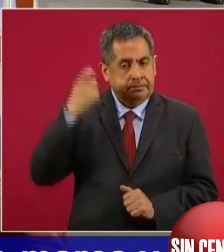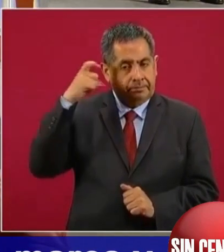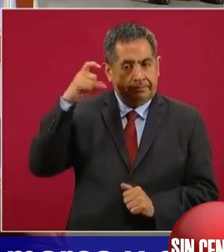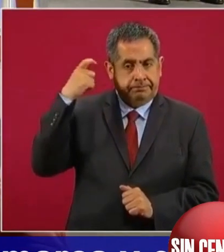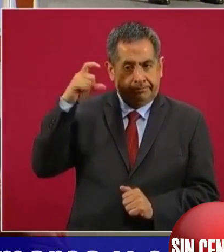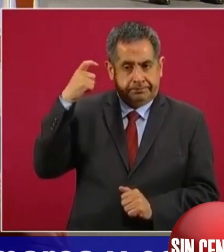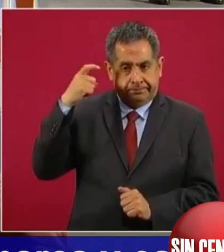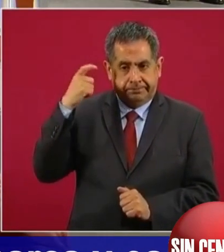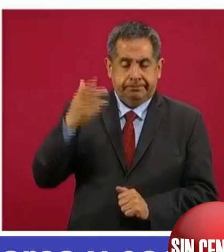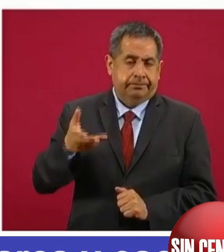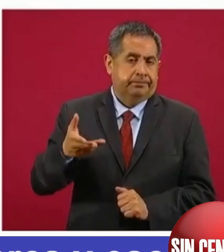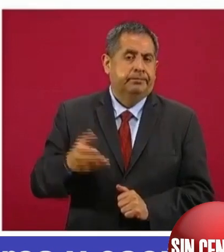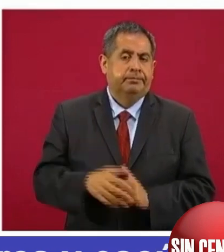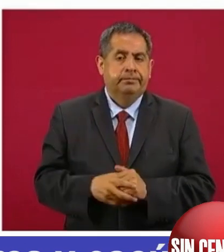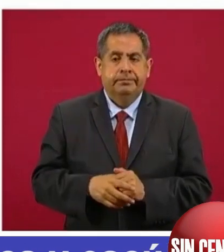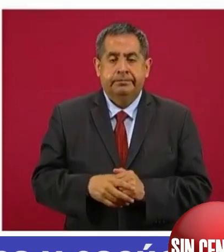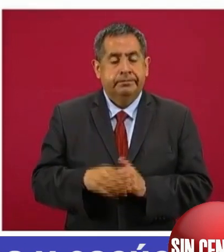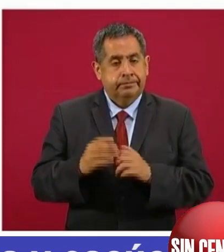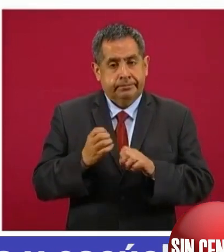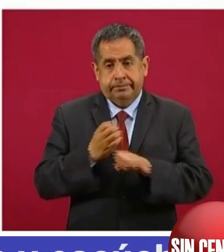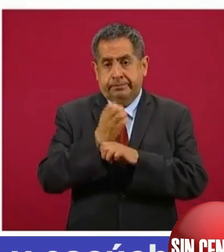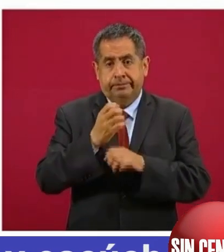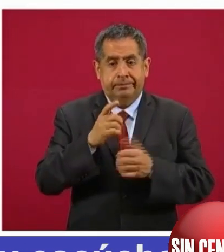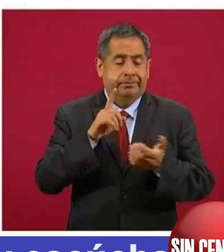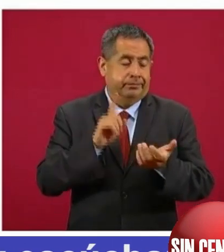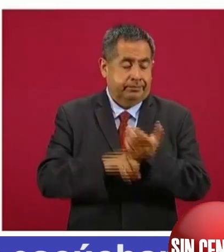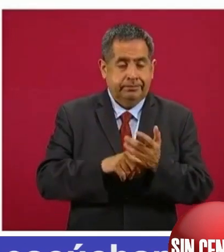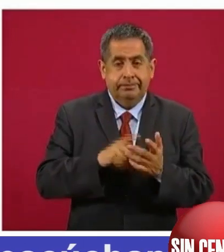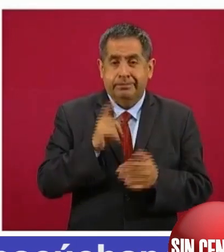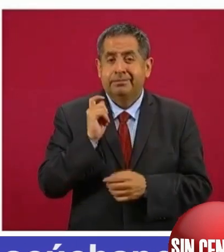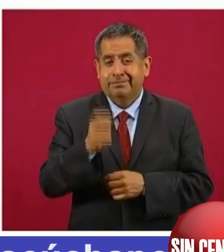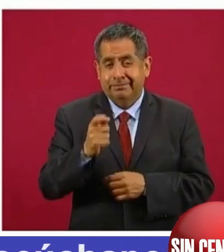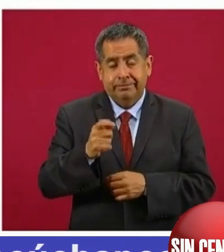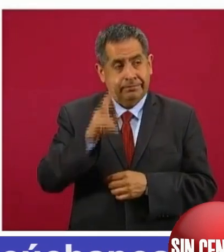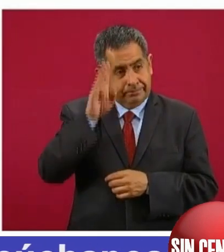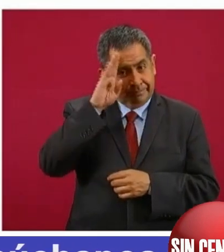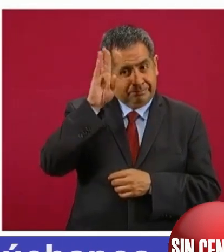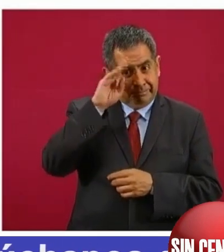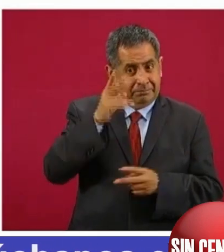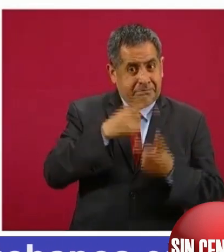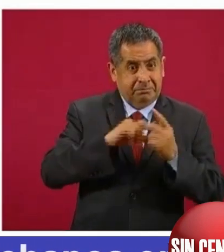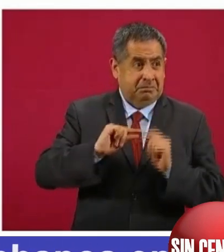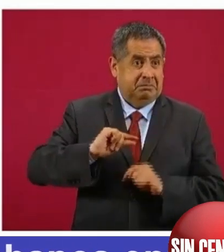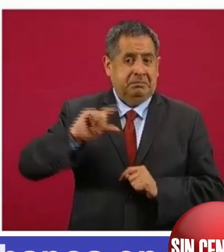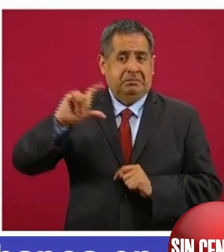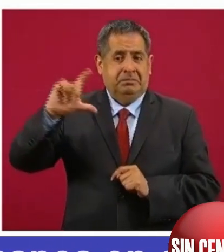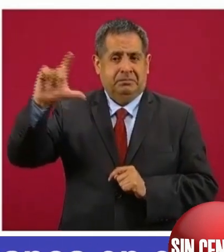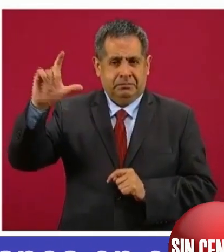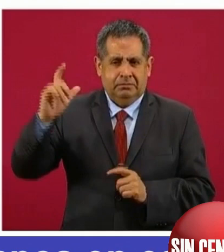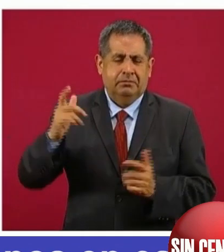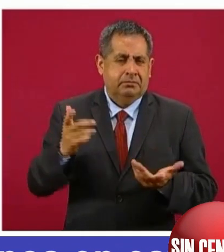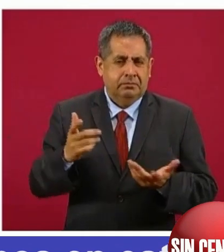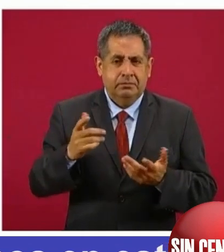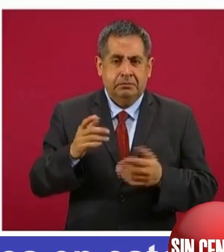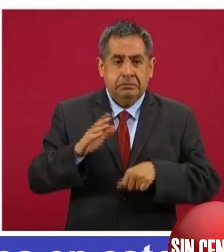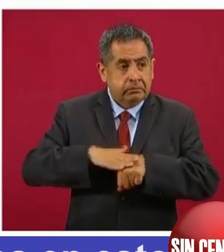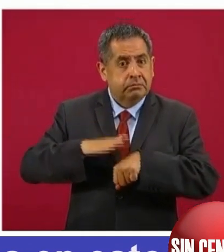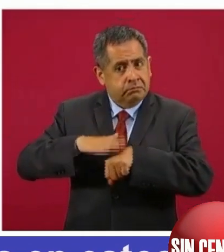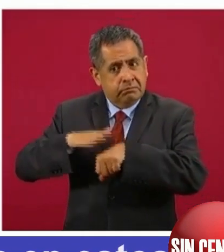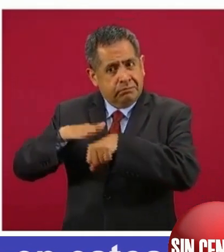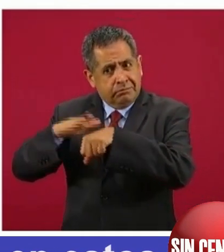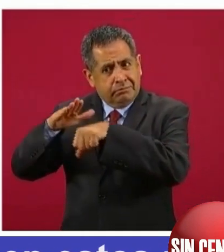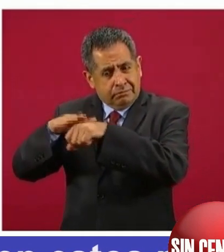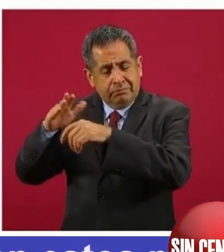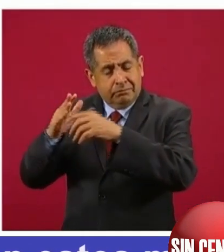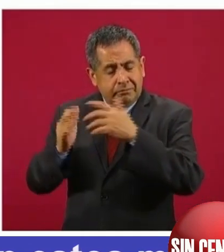Querétaro, otro estado que se encuentra en este conglomerado de intensidad, ha tenido incremento y